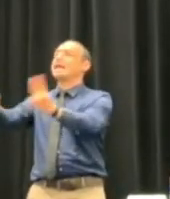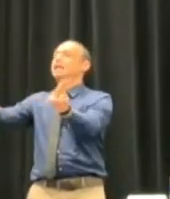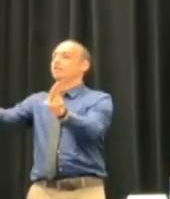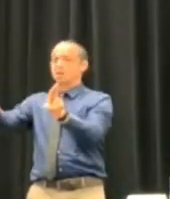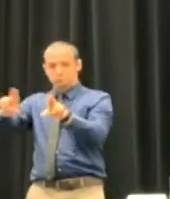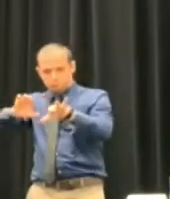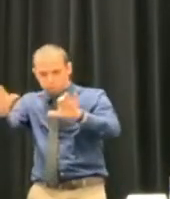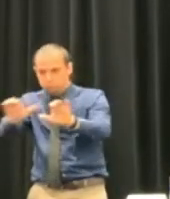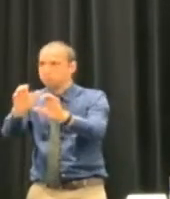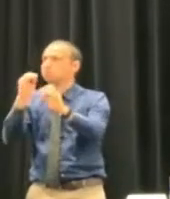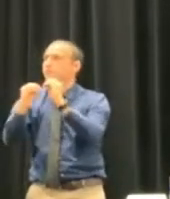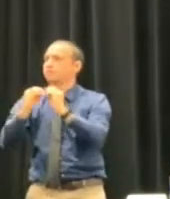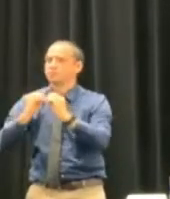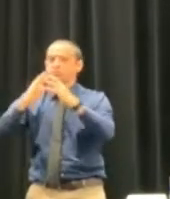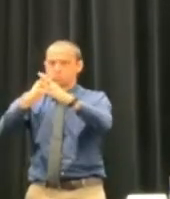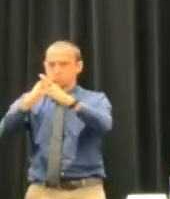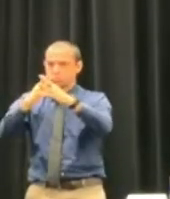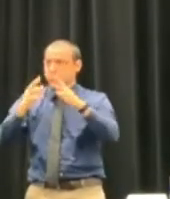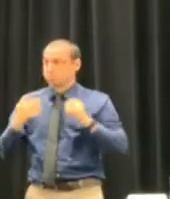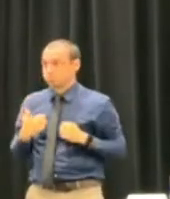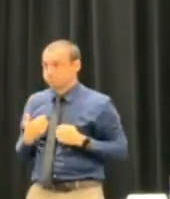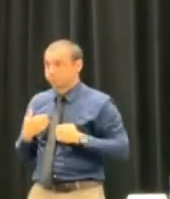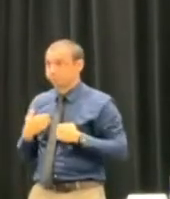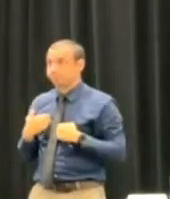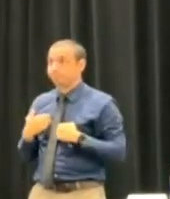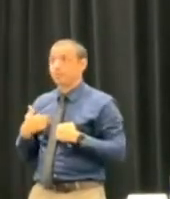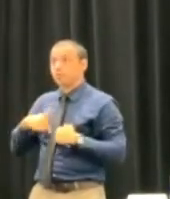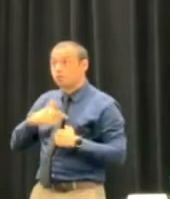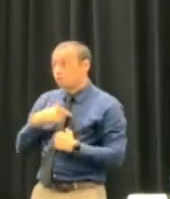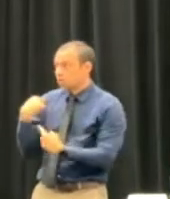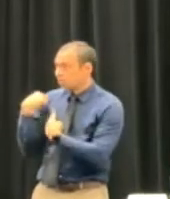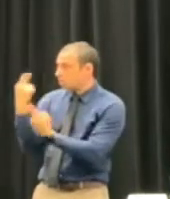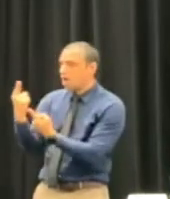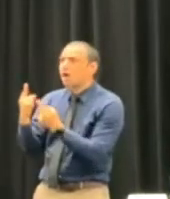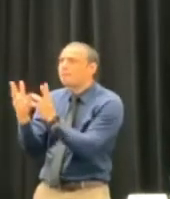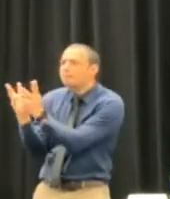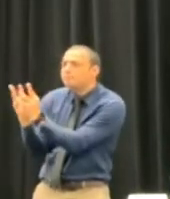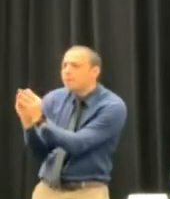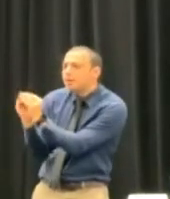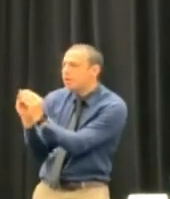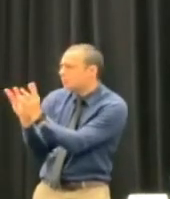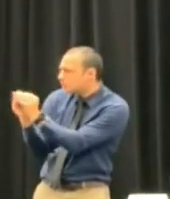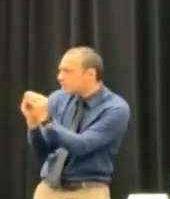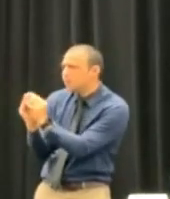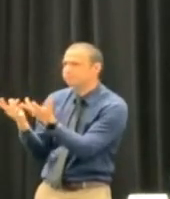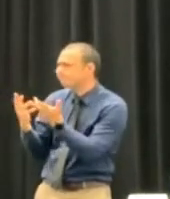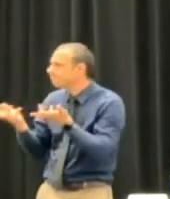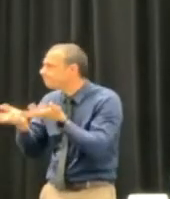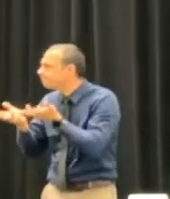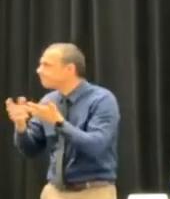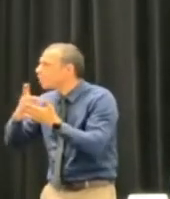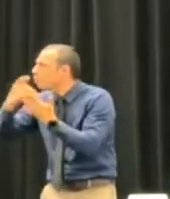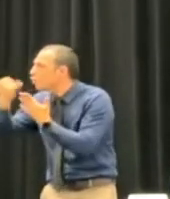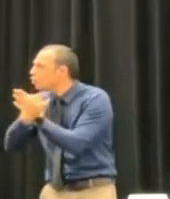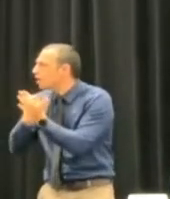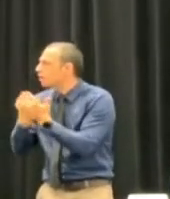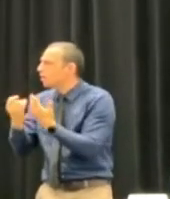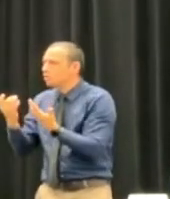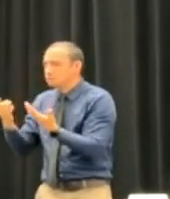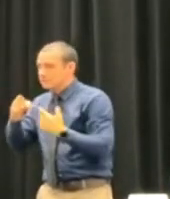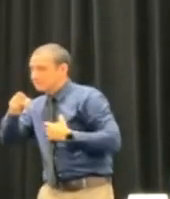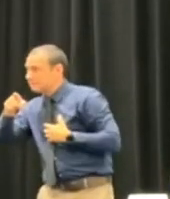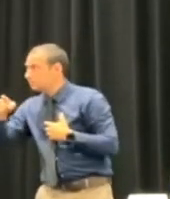empezamos en enero fueron reuniones bien importantes con recreación y deporte para ver cómo podíamos mover esos primeros proyectos de fondos obligados